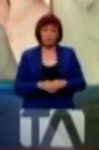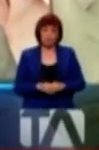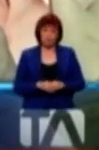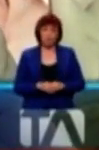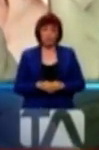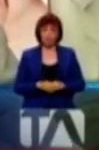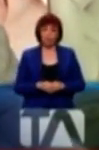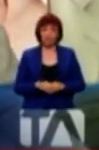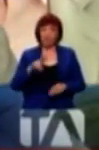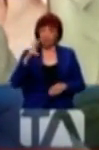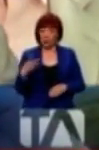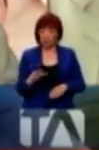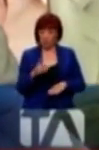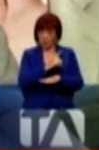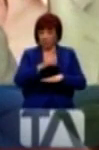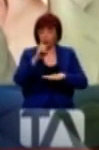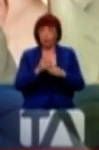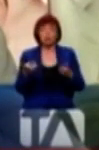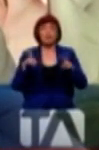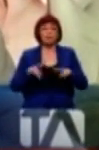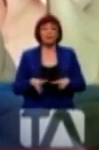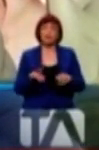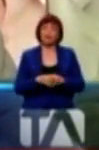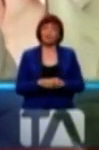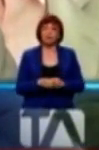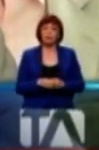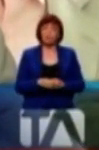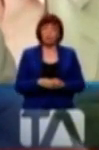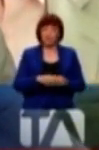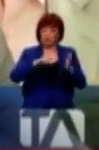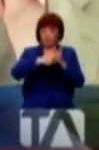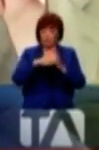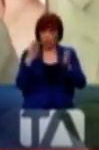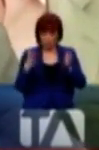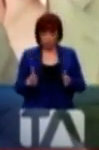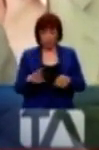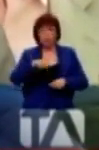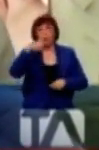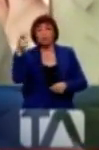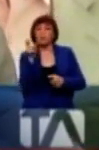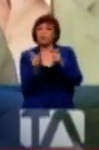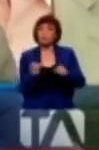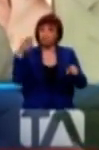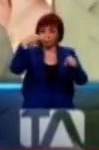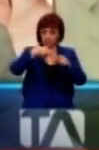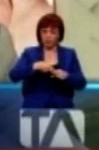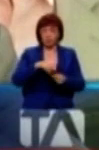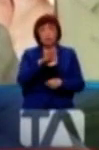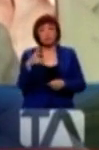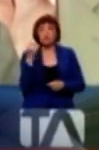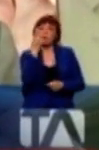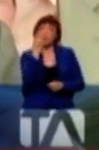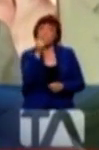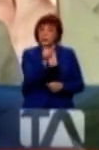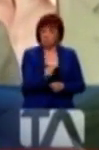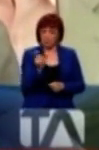y subdirectores de salud, los asesores, el procurador y el personal que ha participado, que estimamos serían 11 o 12